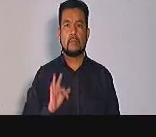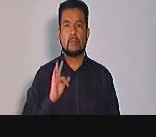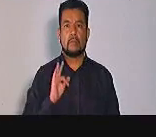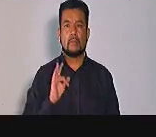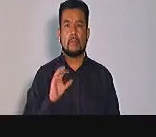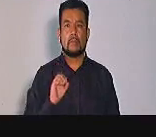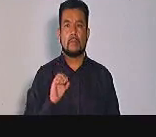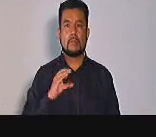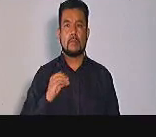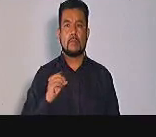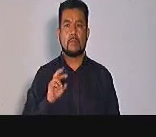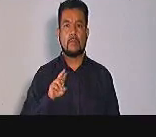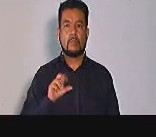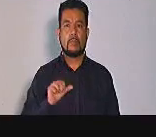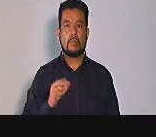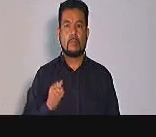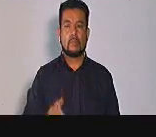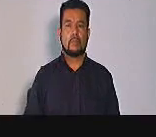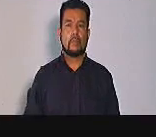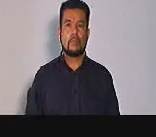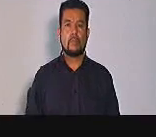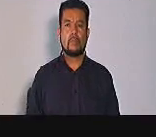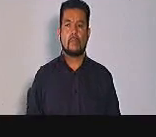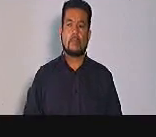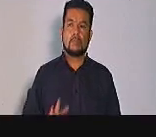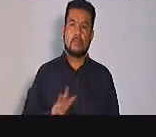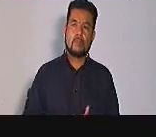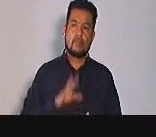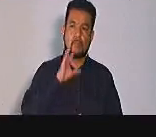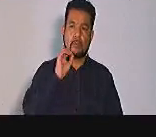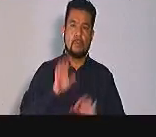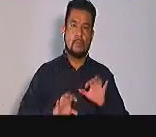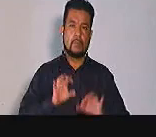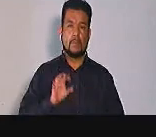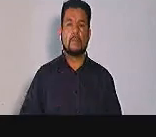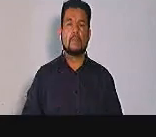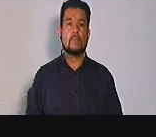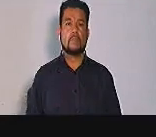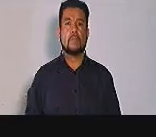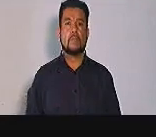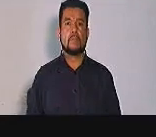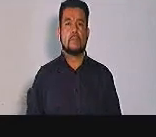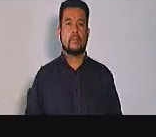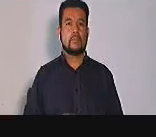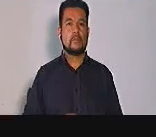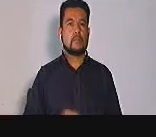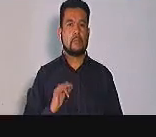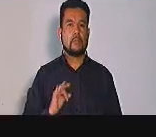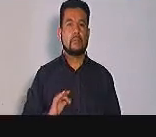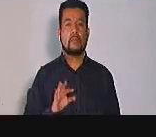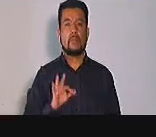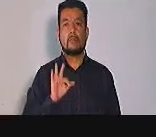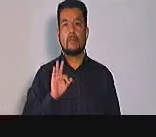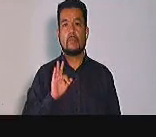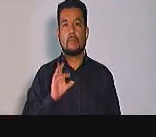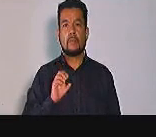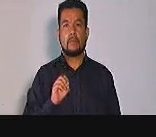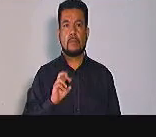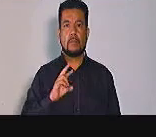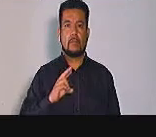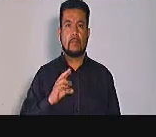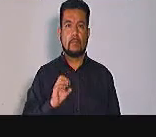Tocora Lozano Jaime Andrés. Aprobado, señor secretario. O sea, el Tocora vota sí. Toro Toro Eduardo